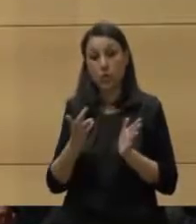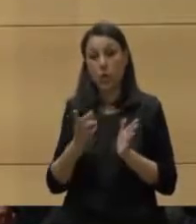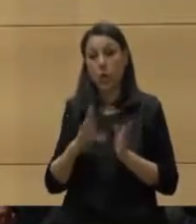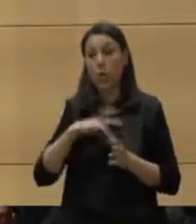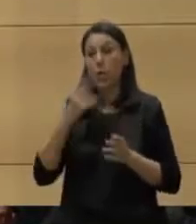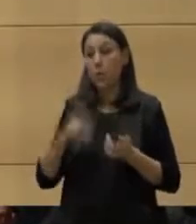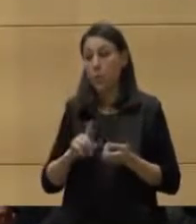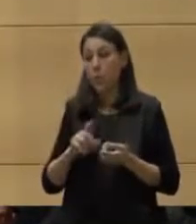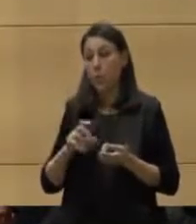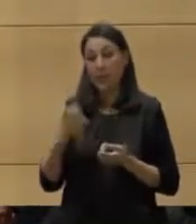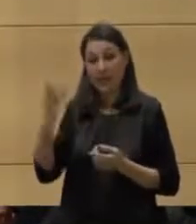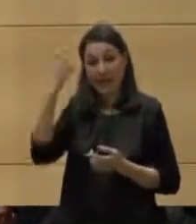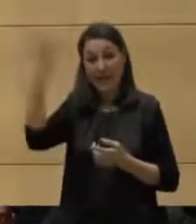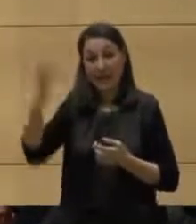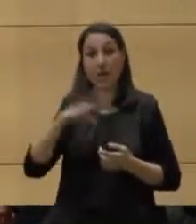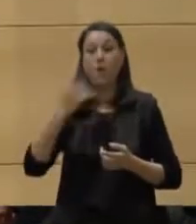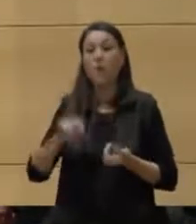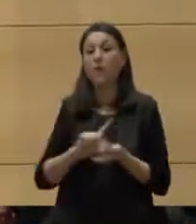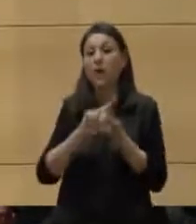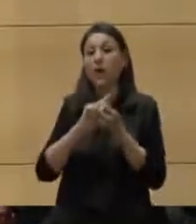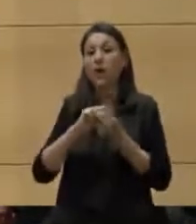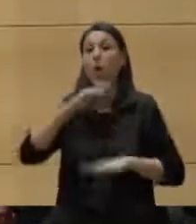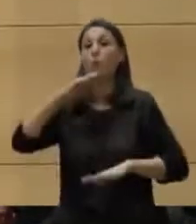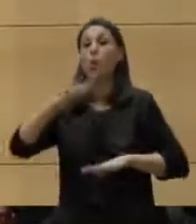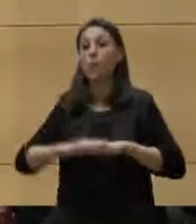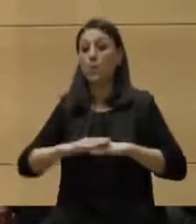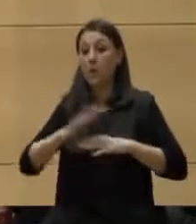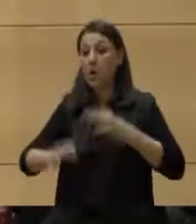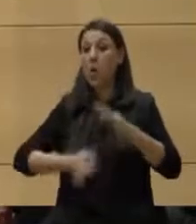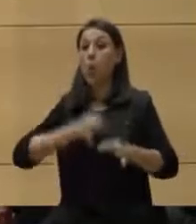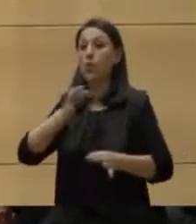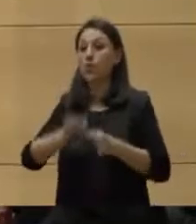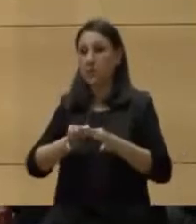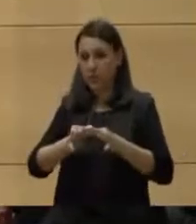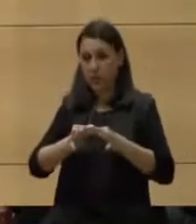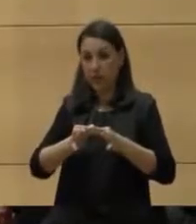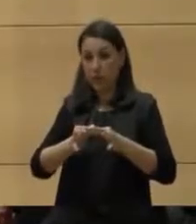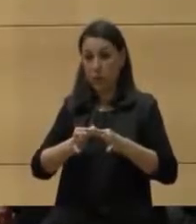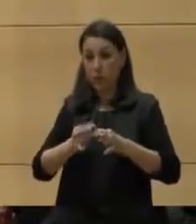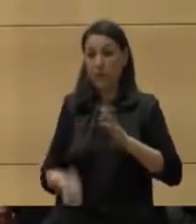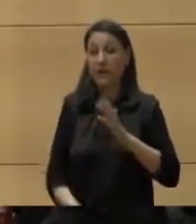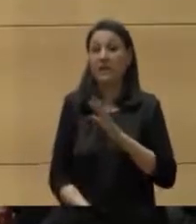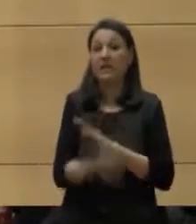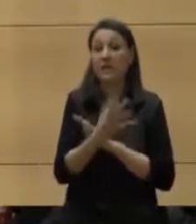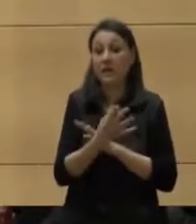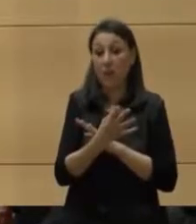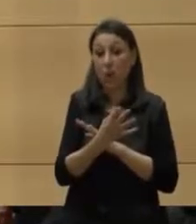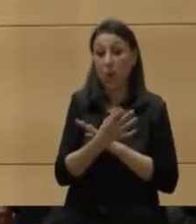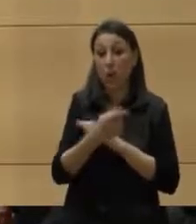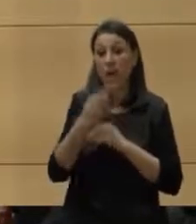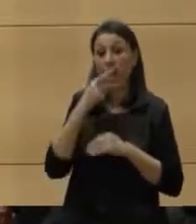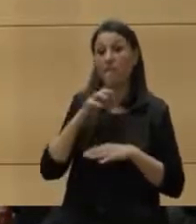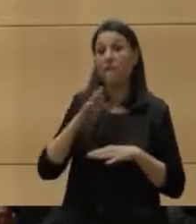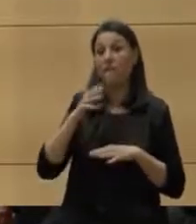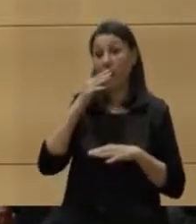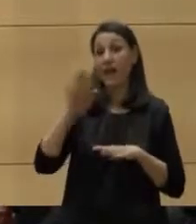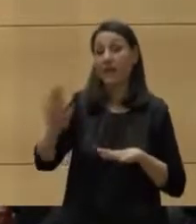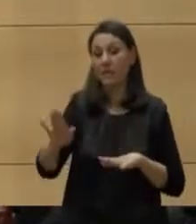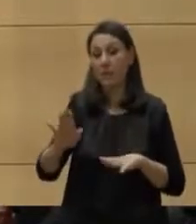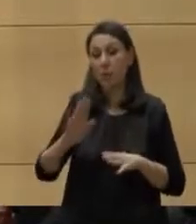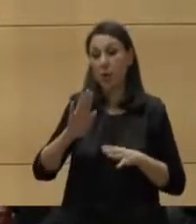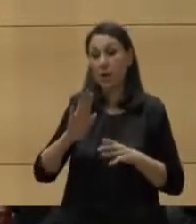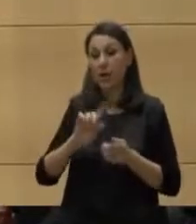ciclo de hegemonía del poder económico que surgió con el franquismo y pasó el Jordán de la democracia y